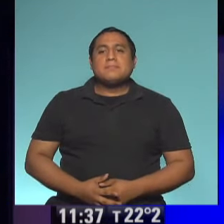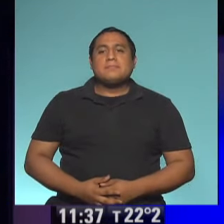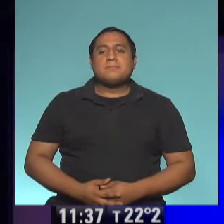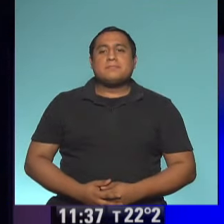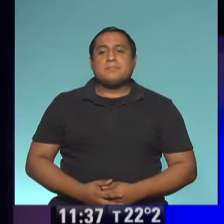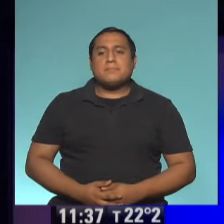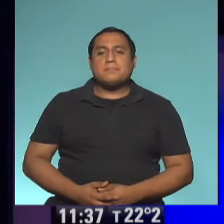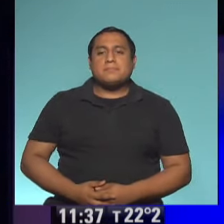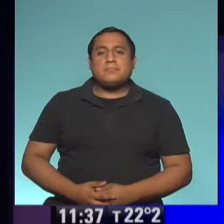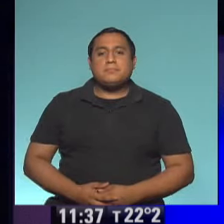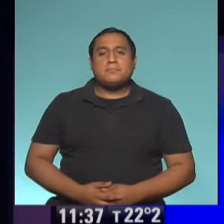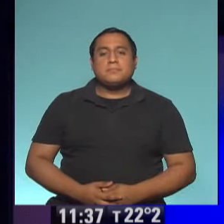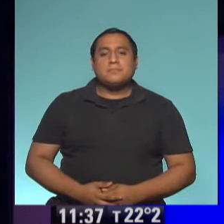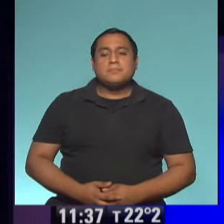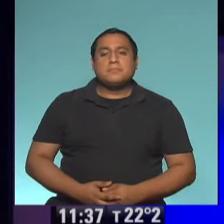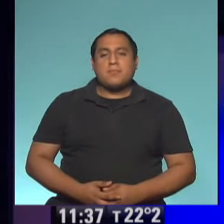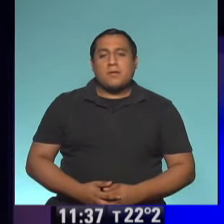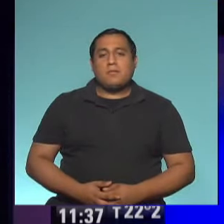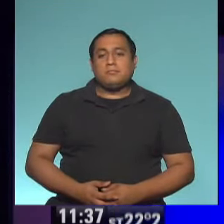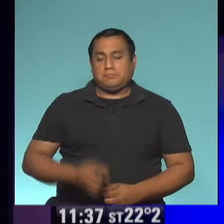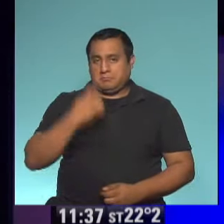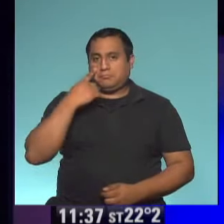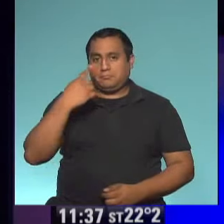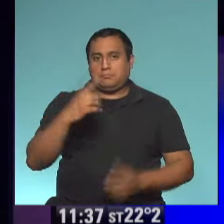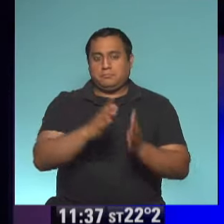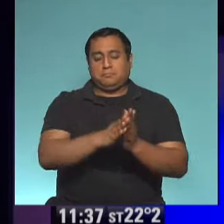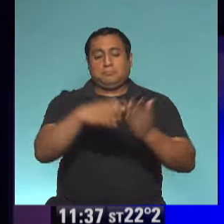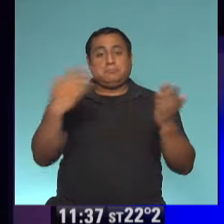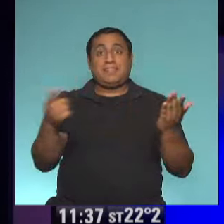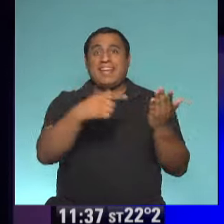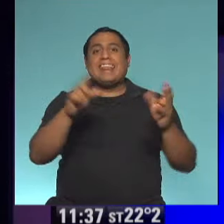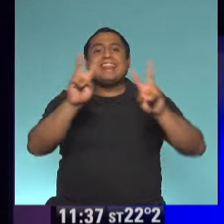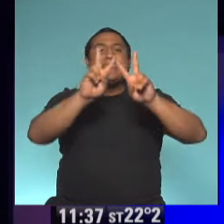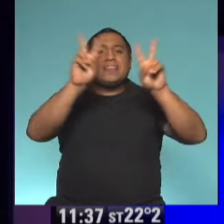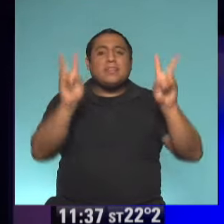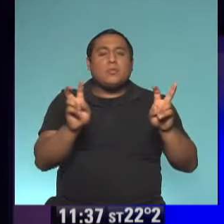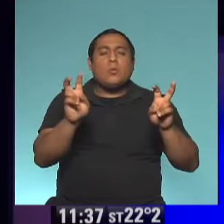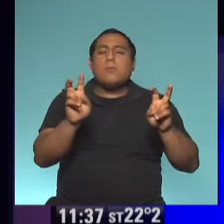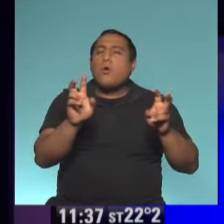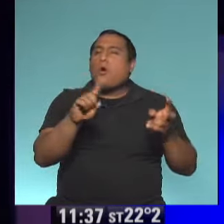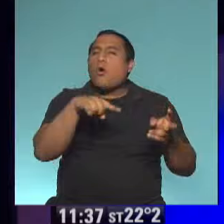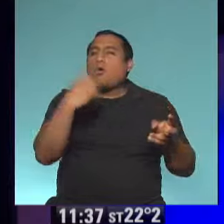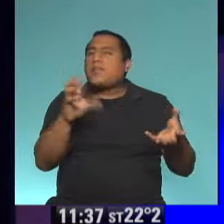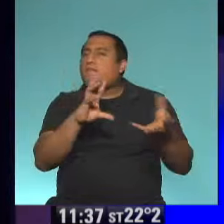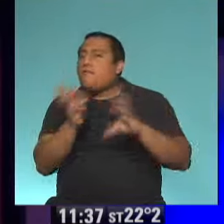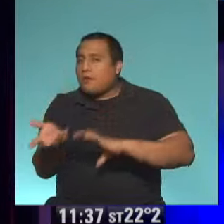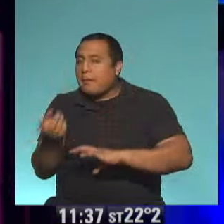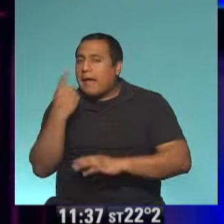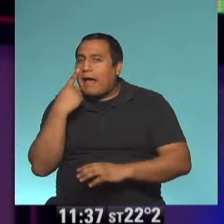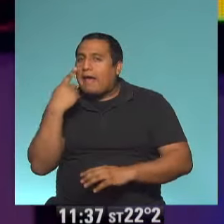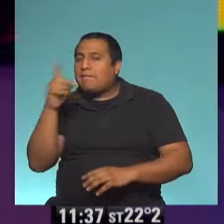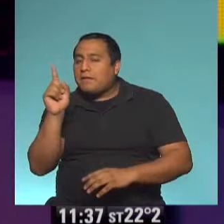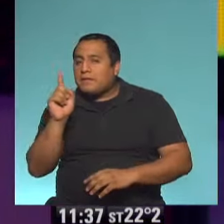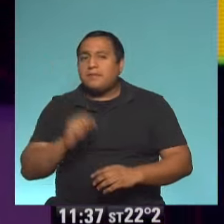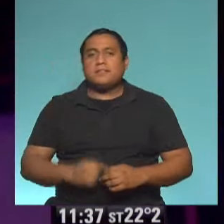Y eso pasa el... Y acá tenemos, miren, el título, pero de otra manera. A ver si podemos